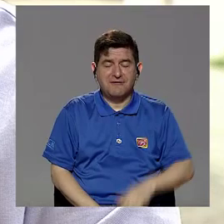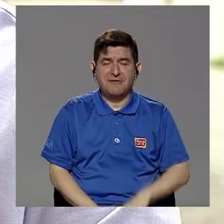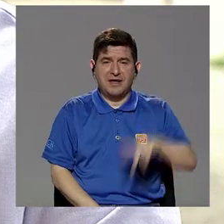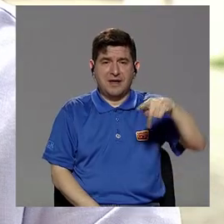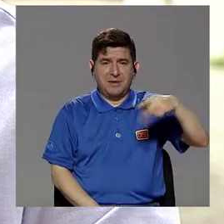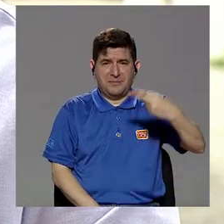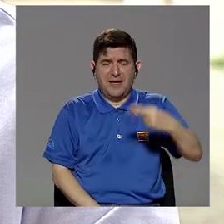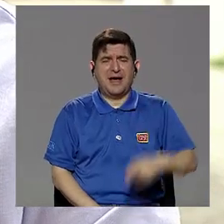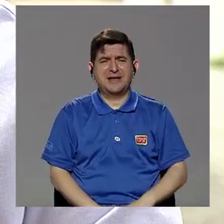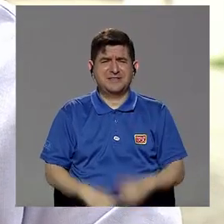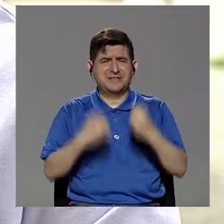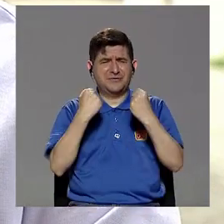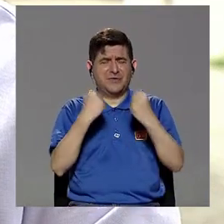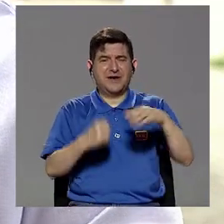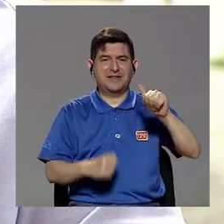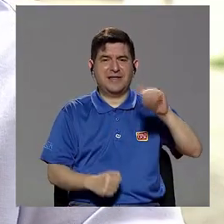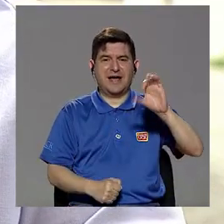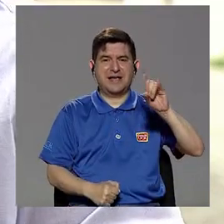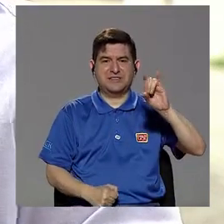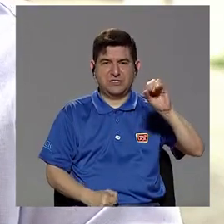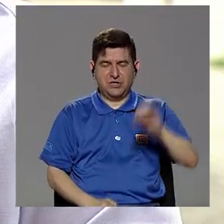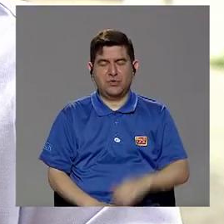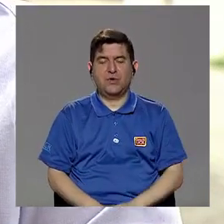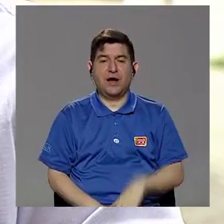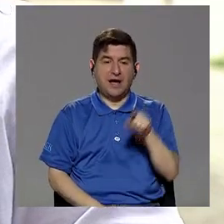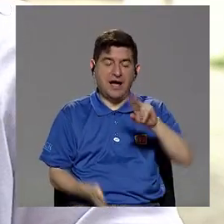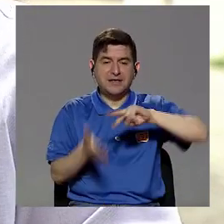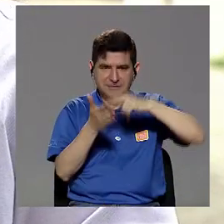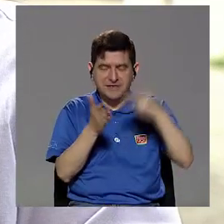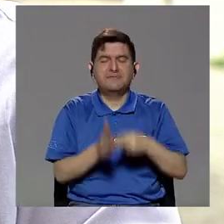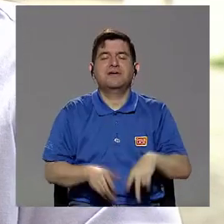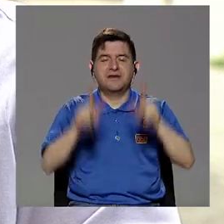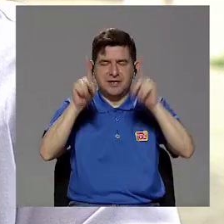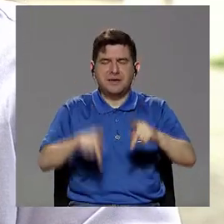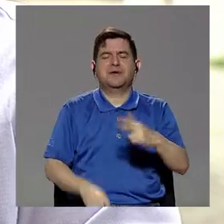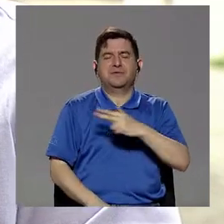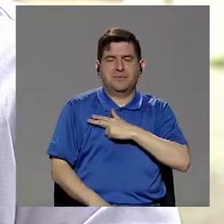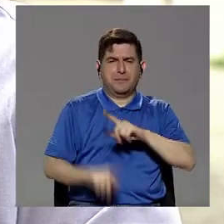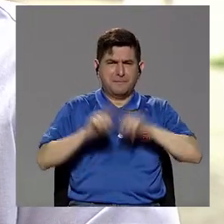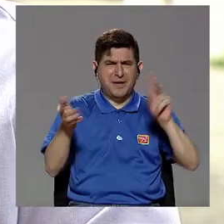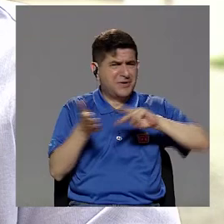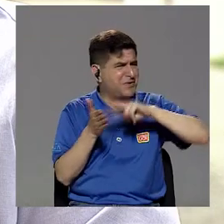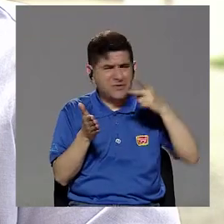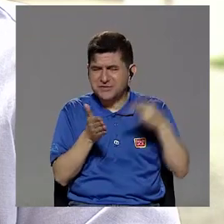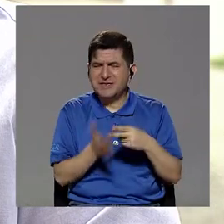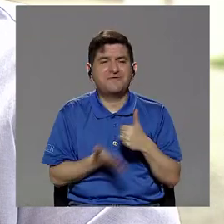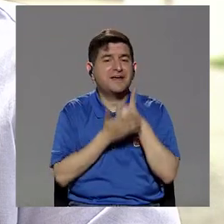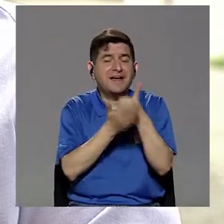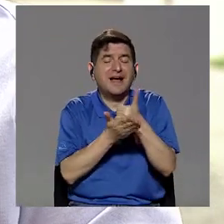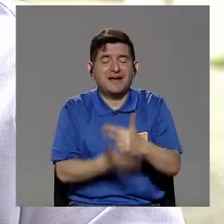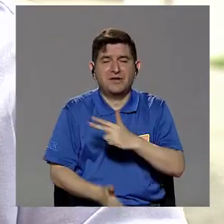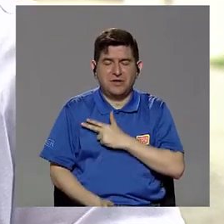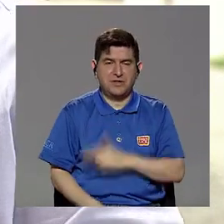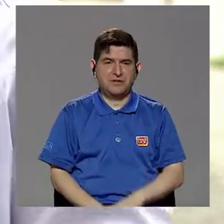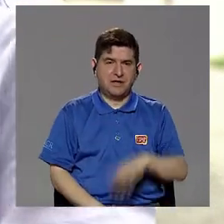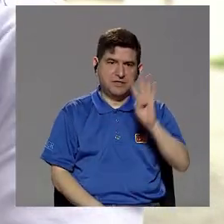mucha gente que es sensible al café. Entonces, sabe que si se toma un café, les va a dar orinadera. Pero no es que el café sea diurético. Bueno, si se toma 4